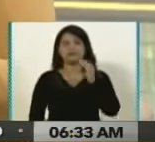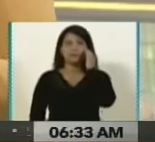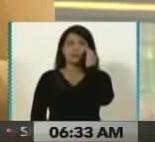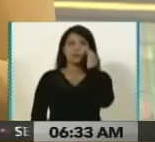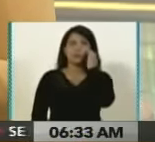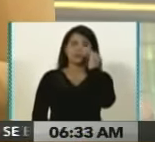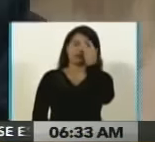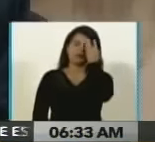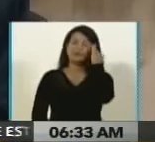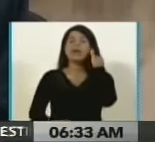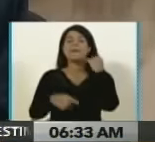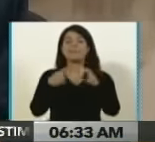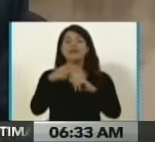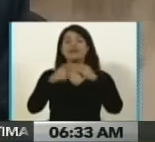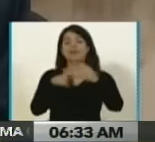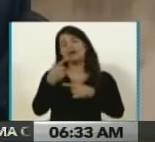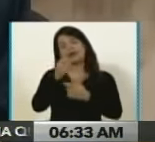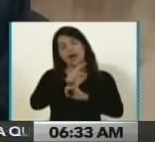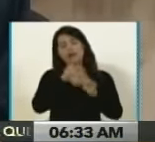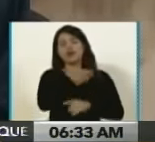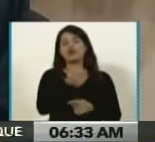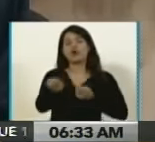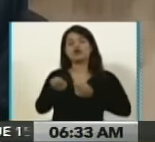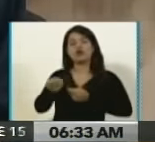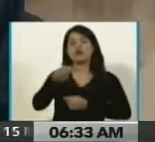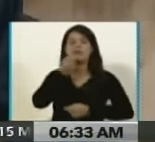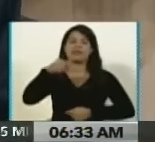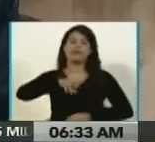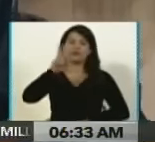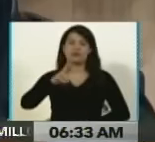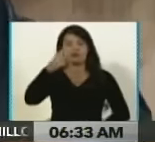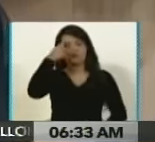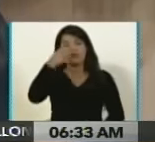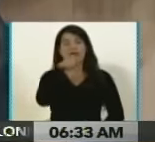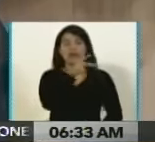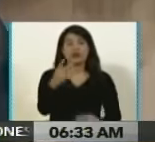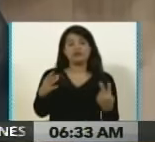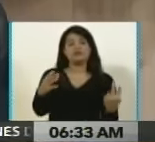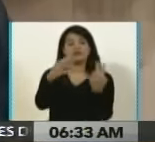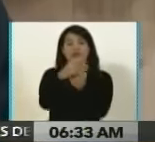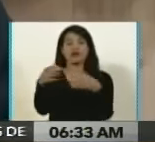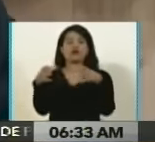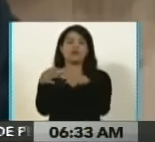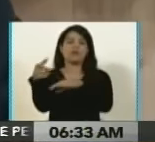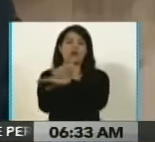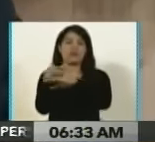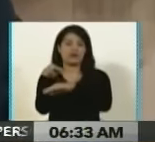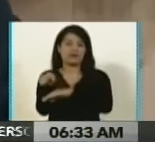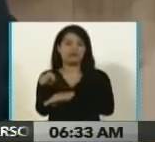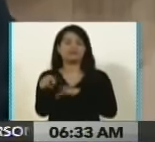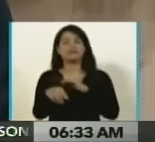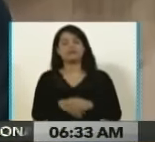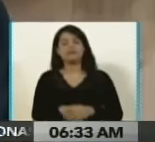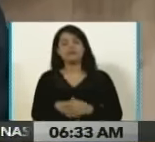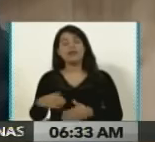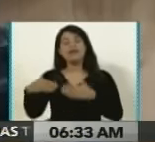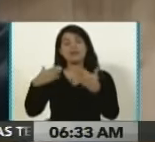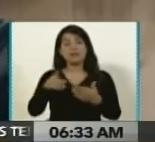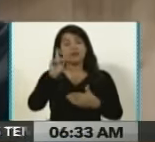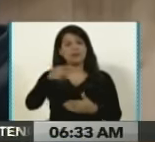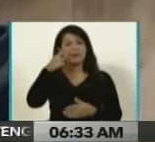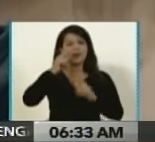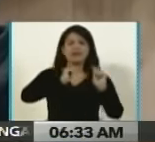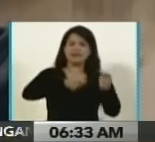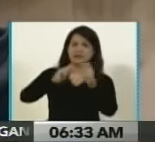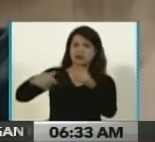Es la entrada del poder económico, pues, directamente a la Junta de Gobierno. Eso se reflejó también en la constitución del gabinete, la designación